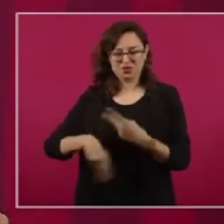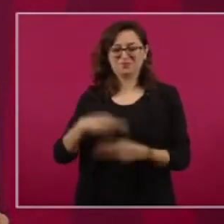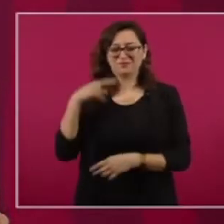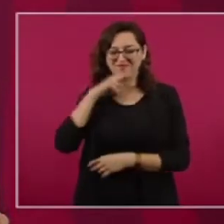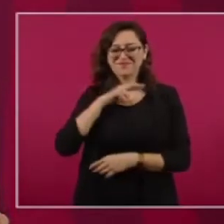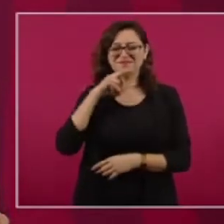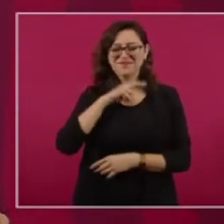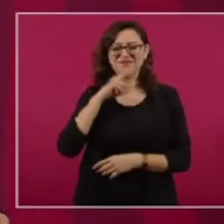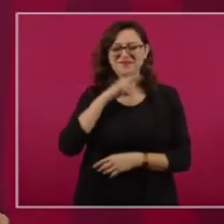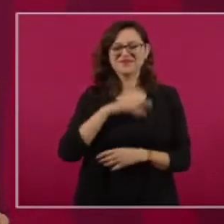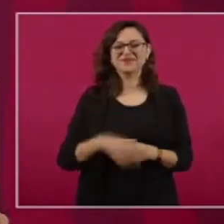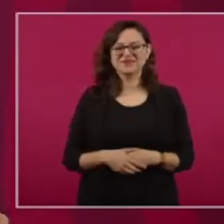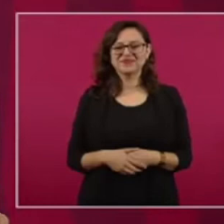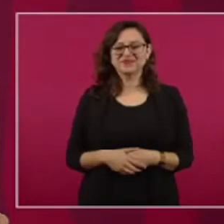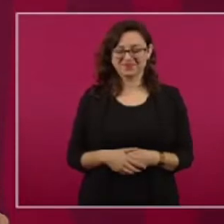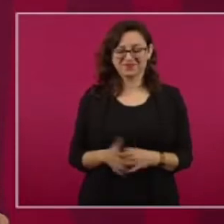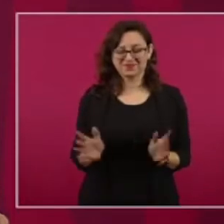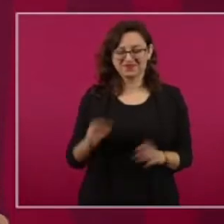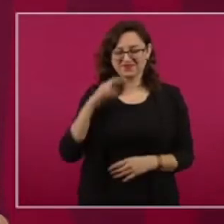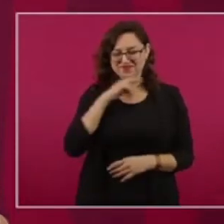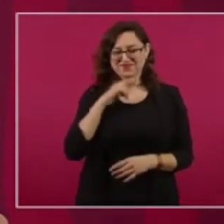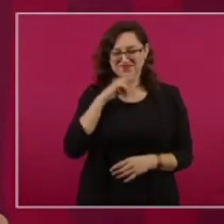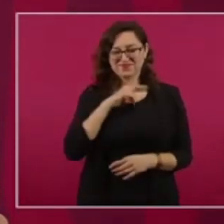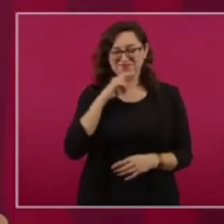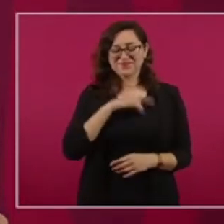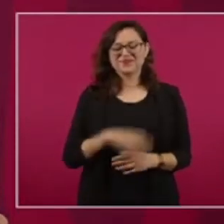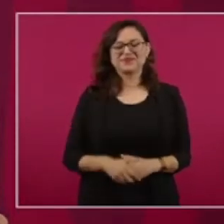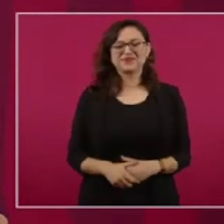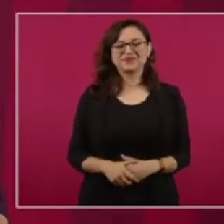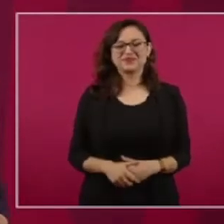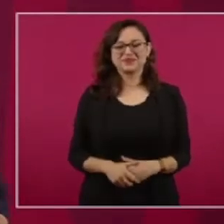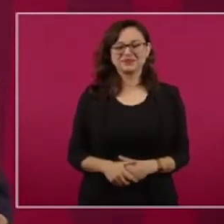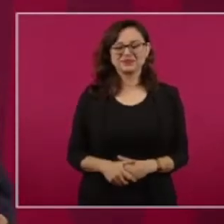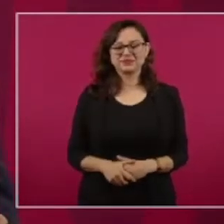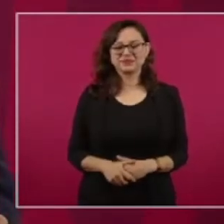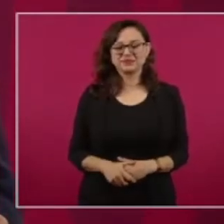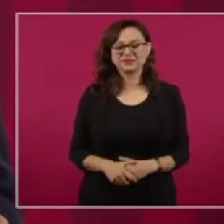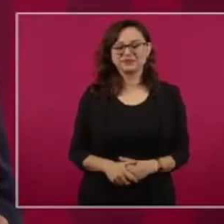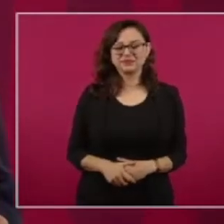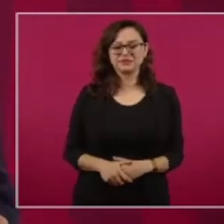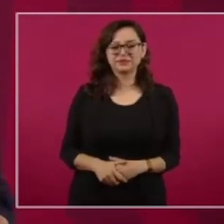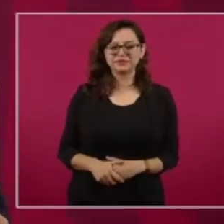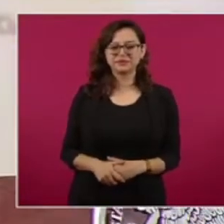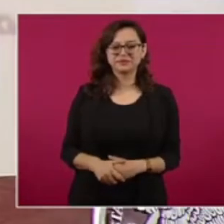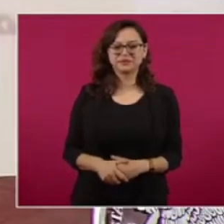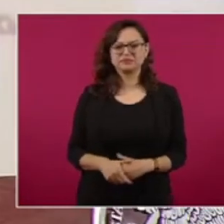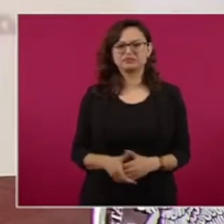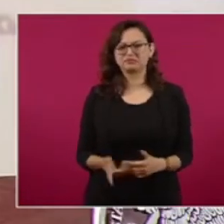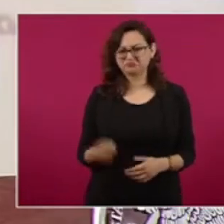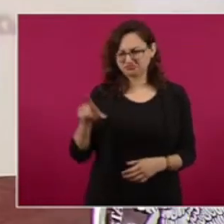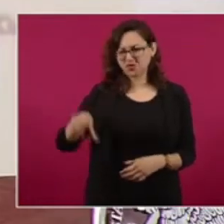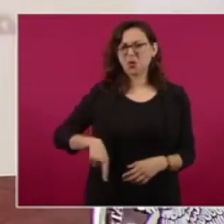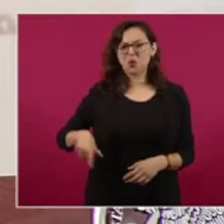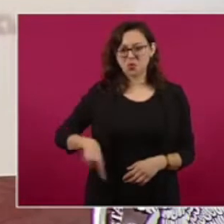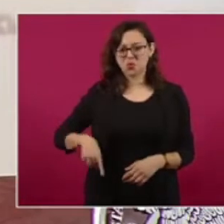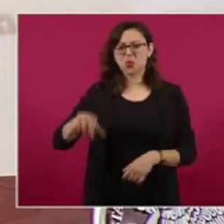Pronto. Bueno. Lo más pronto posible. Y llevo muy buena relación con el